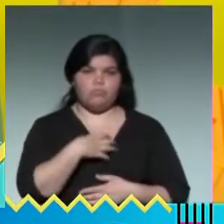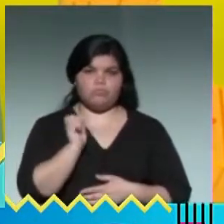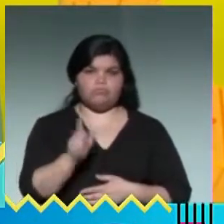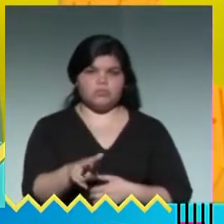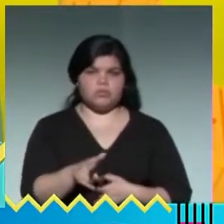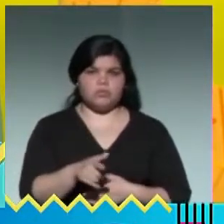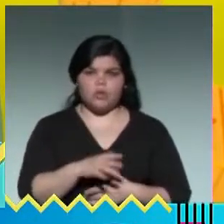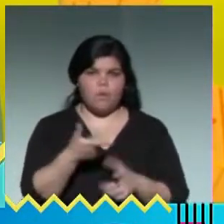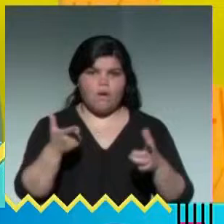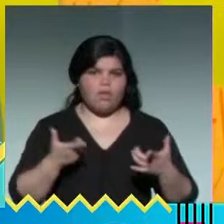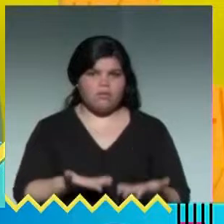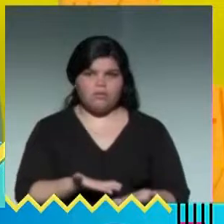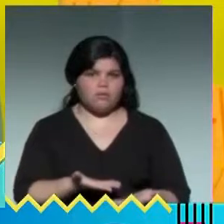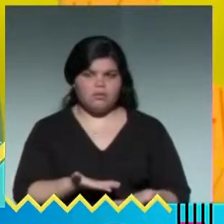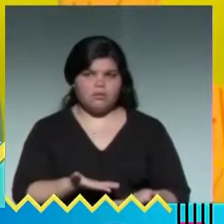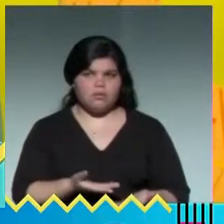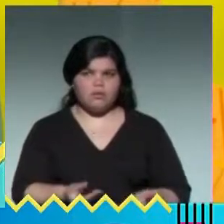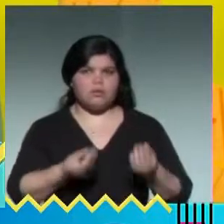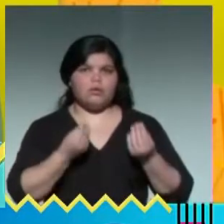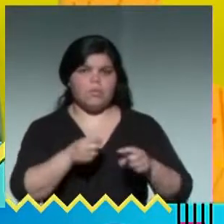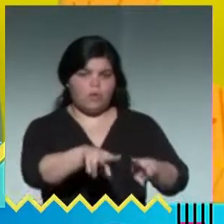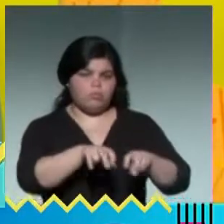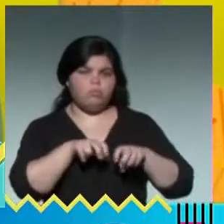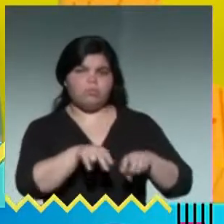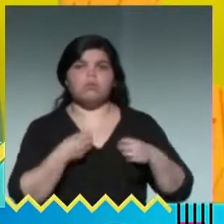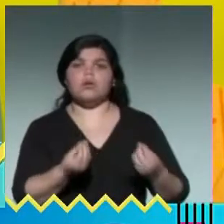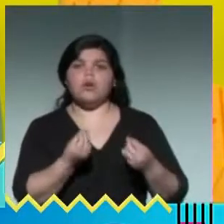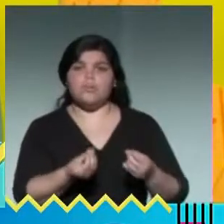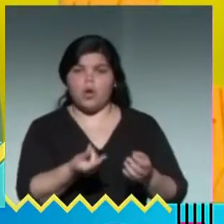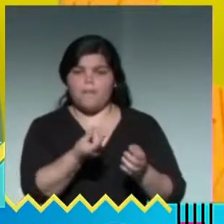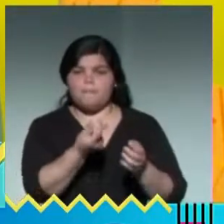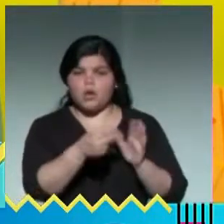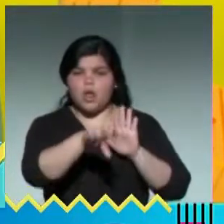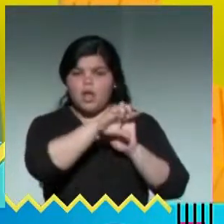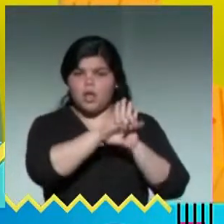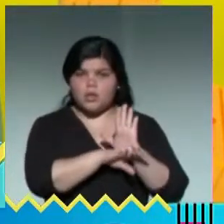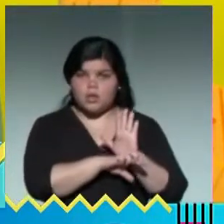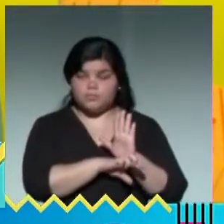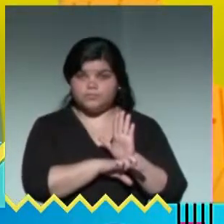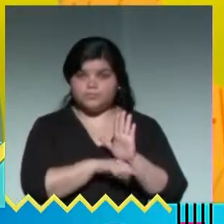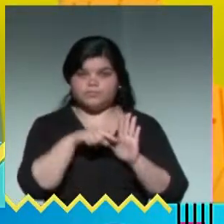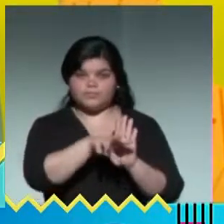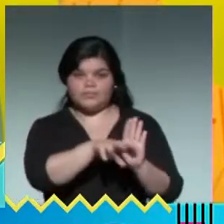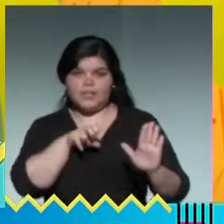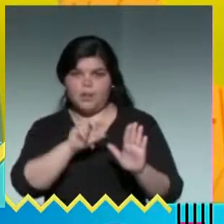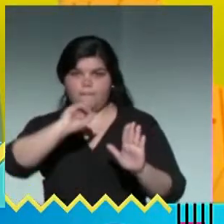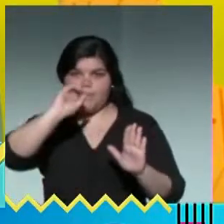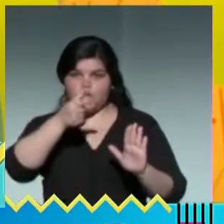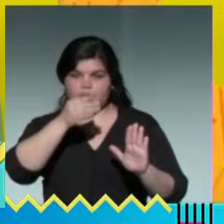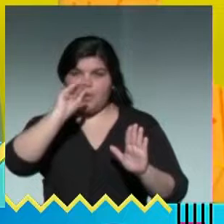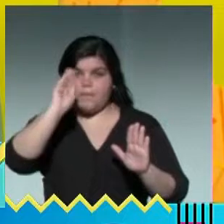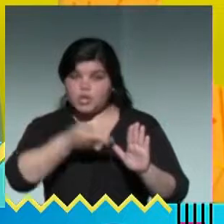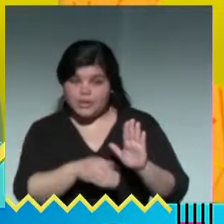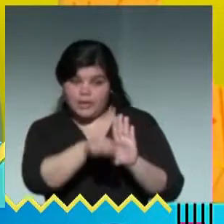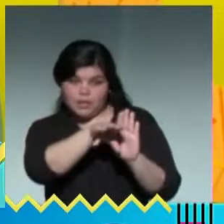sea, lucra con una aplicación y se lleva un porcentaje. El temor que nosotros tenemos aquí es